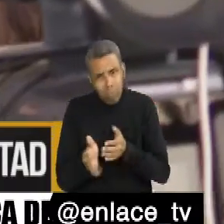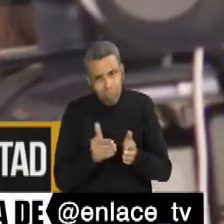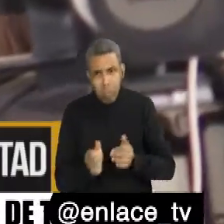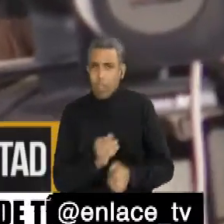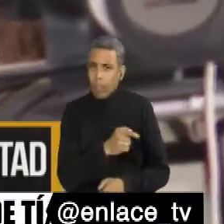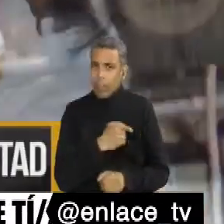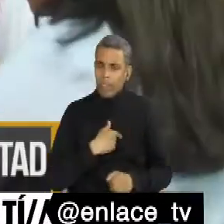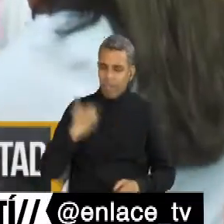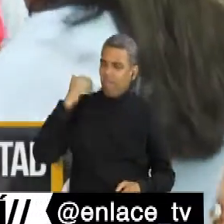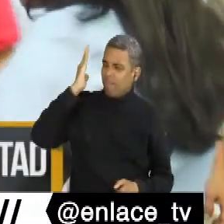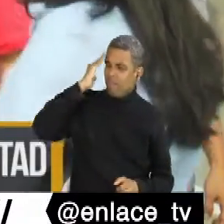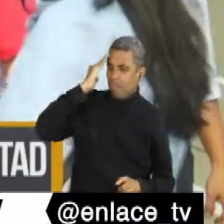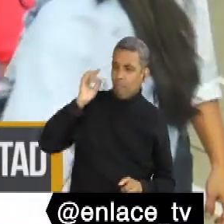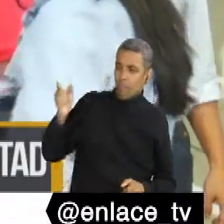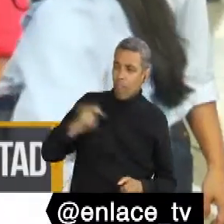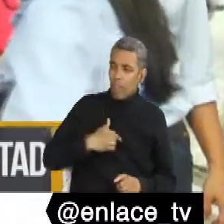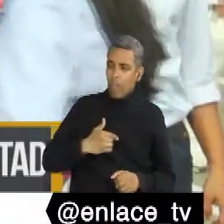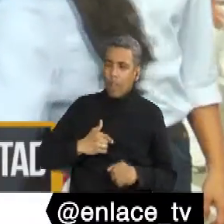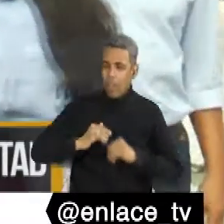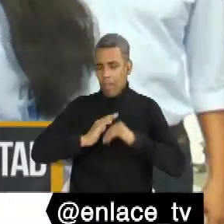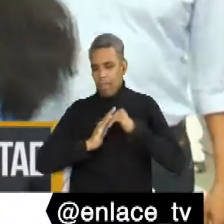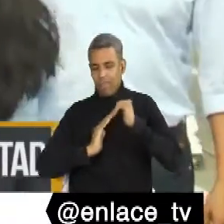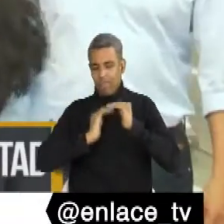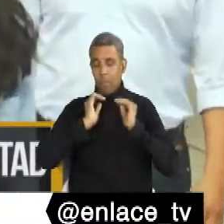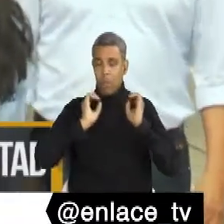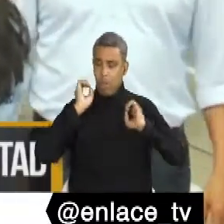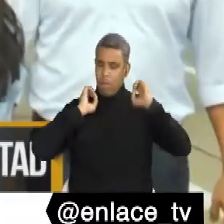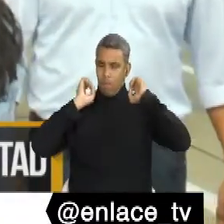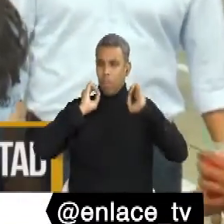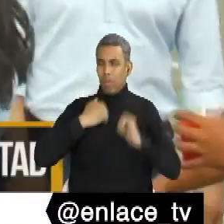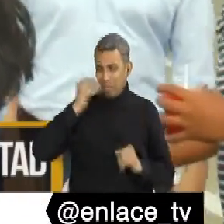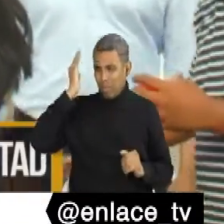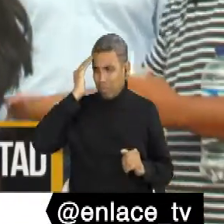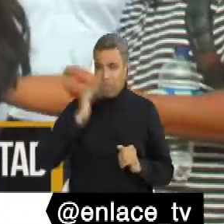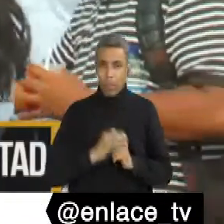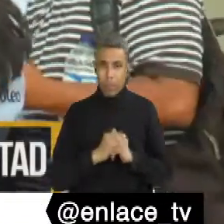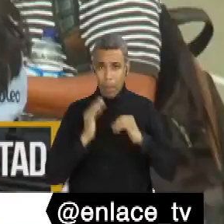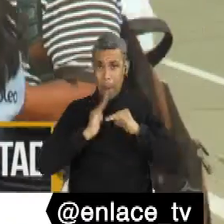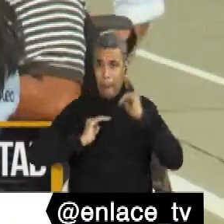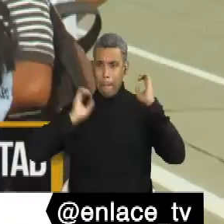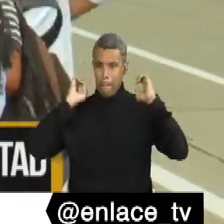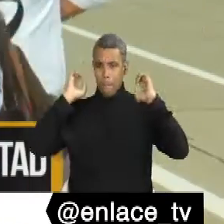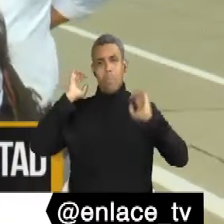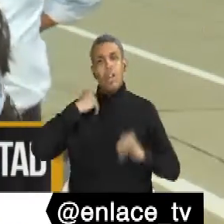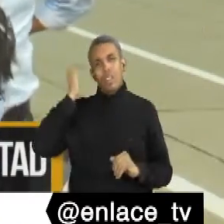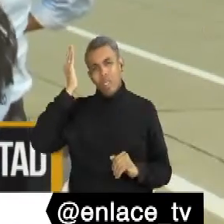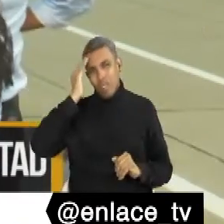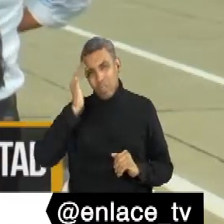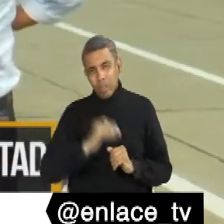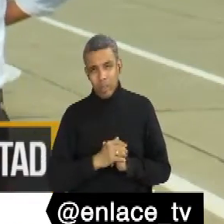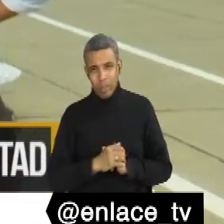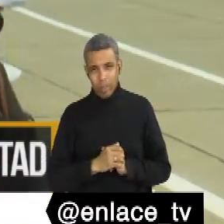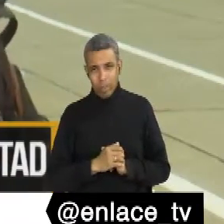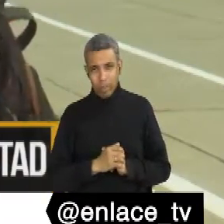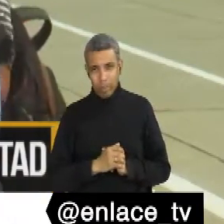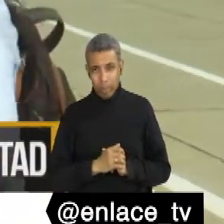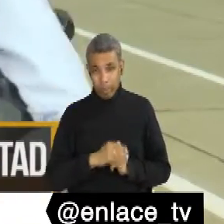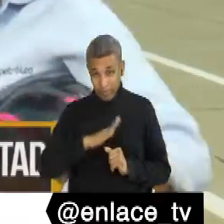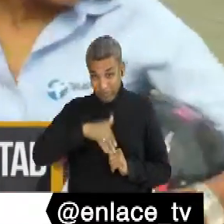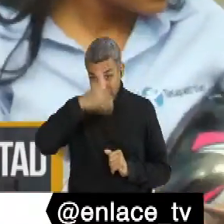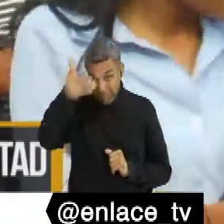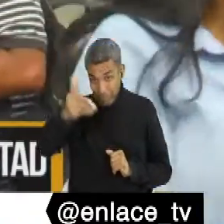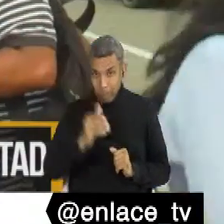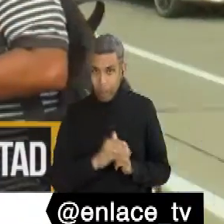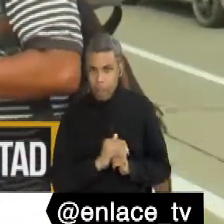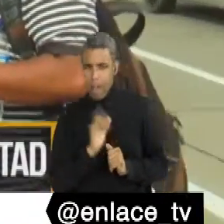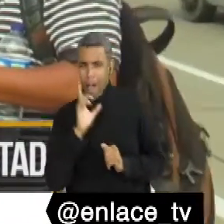su inocencia. Fue una lucha ardua porque cuando se comenzaron a conocer los detalles del montaje